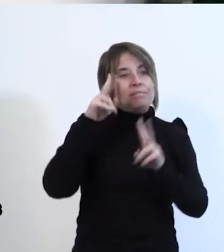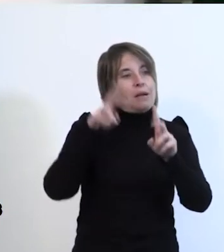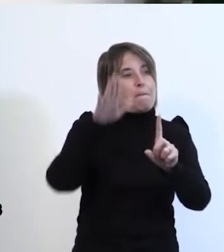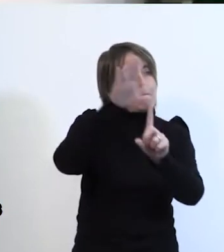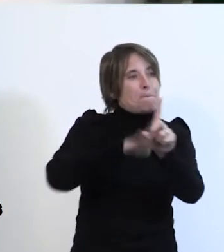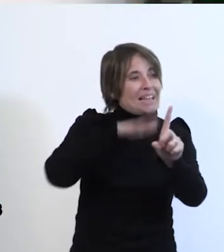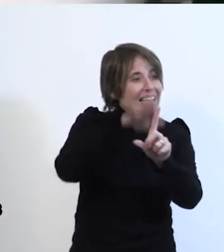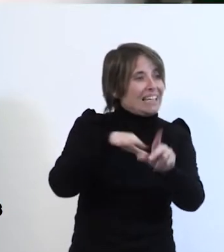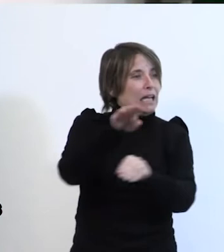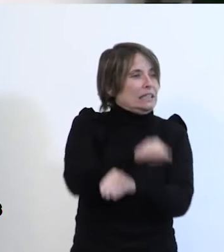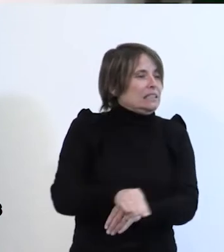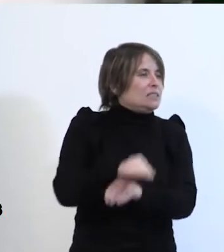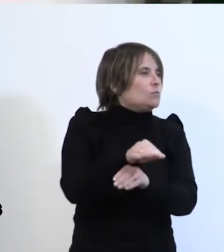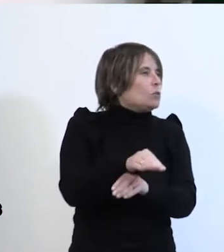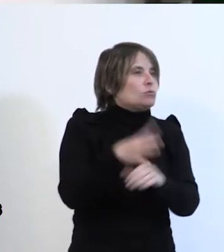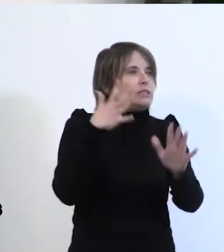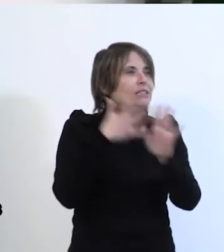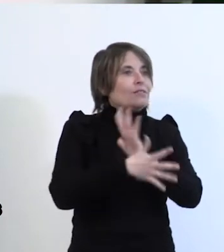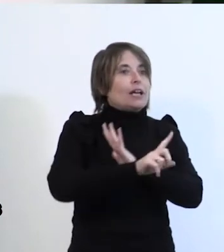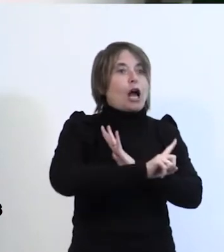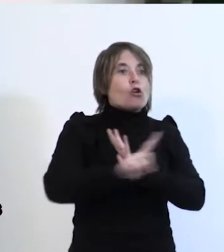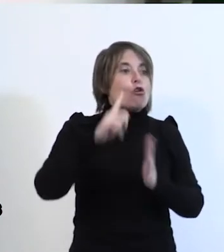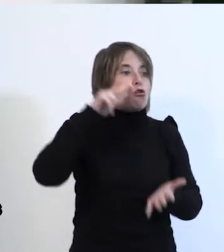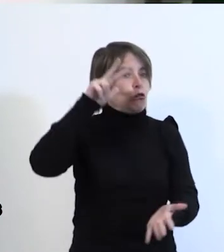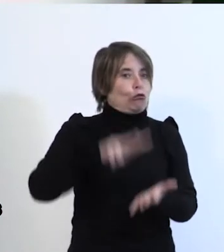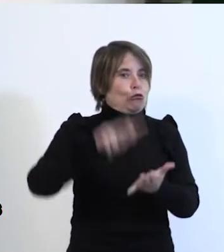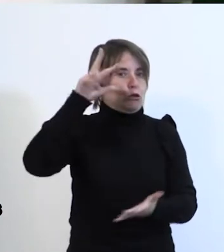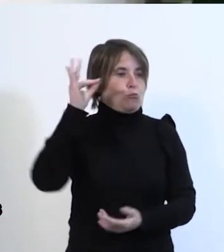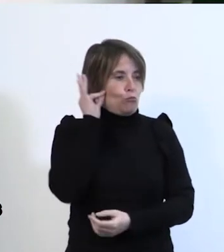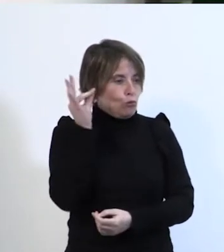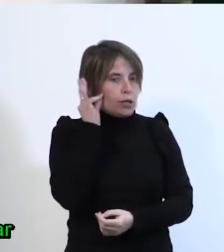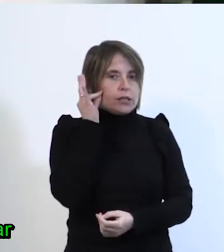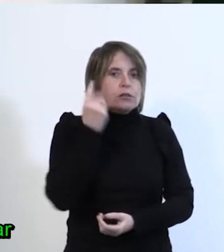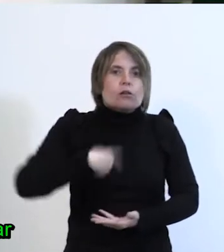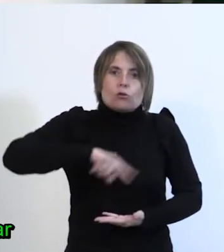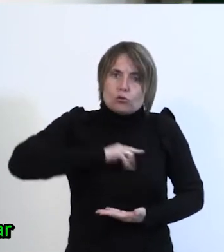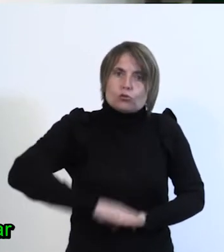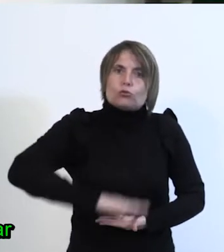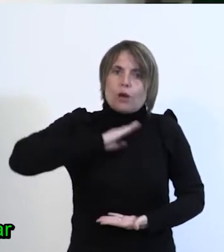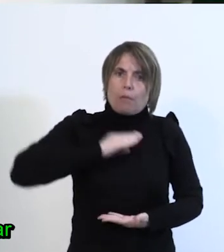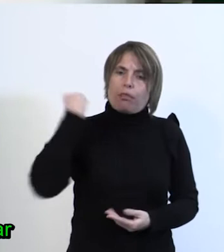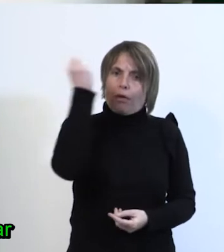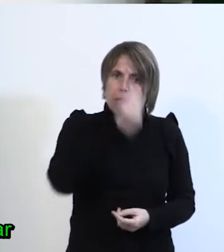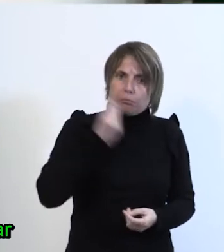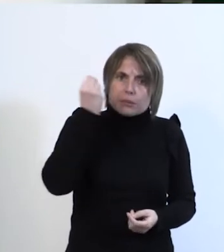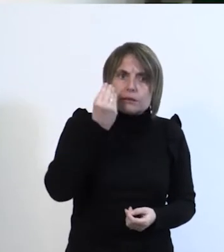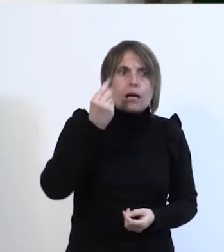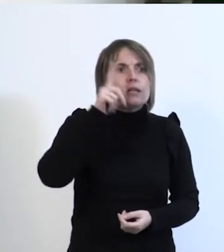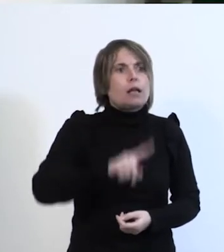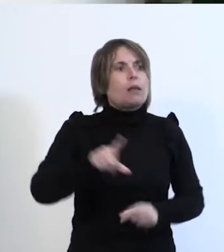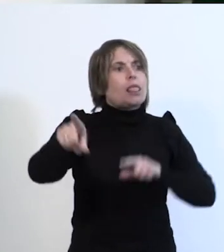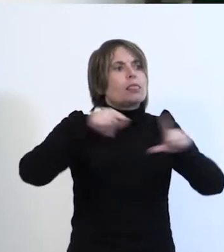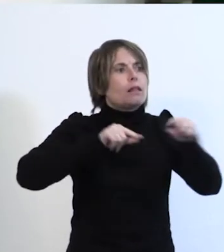que el paternalismo es no reconocer a las mujeres que tenemos capacidad de pensar